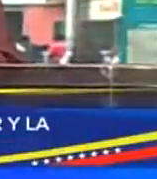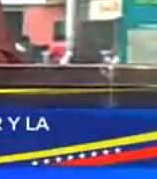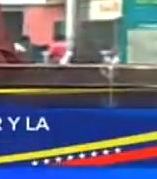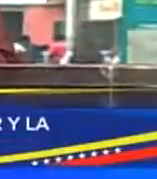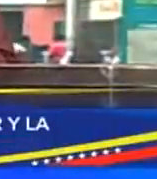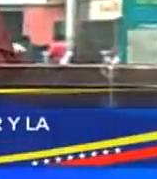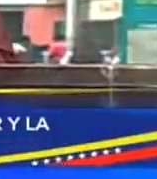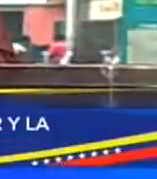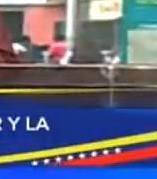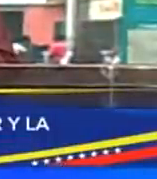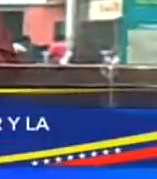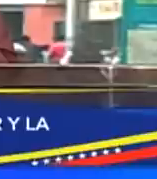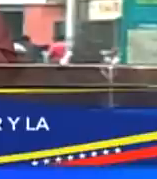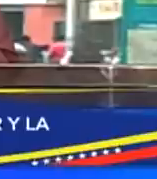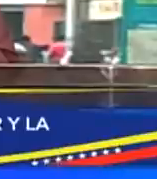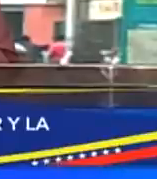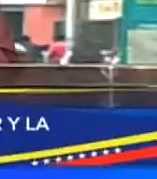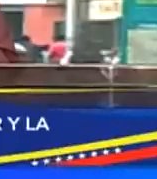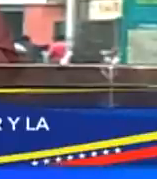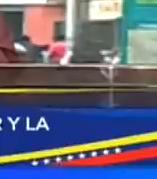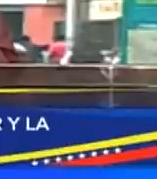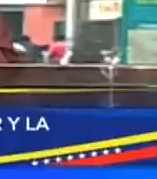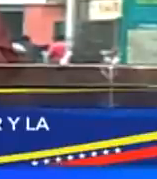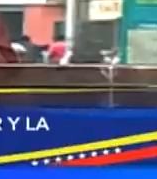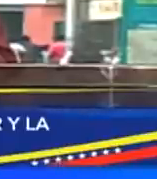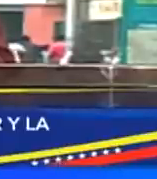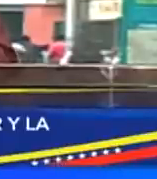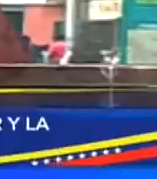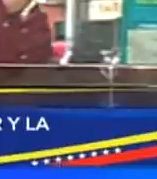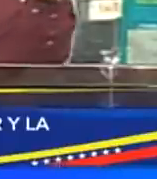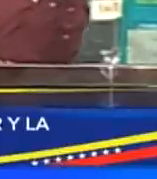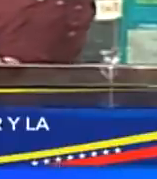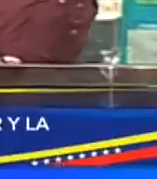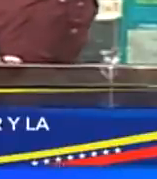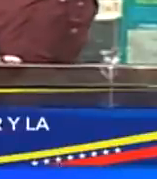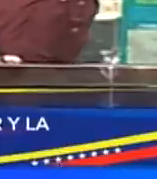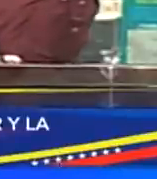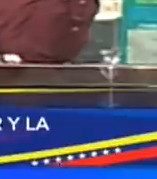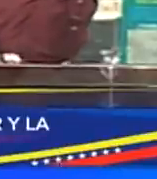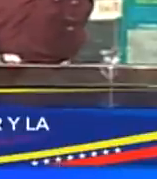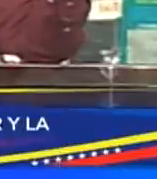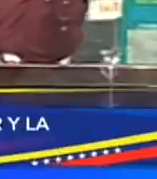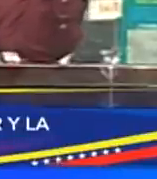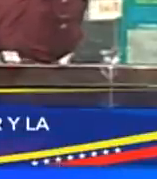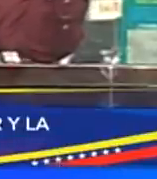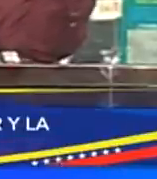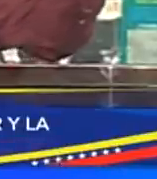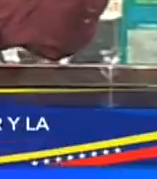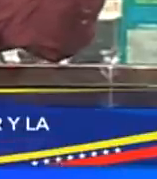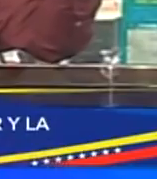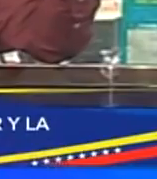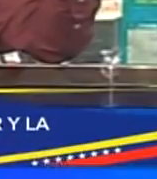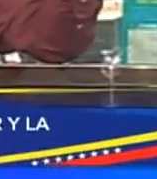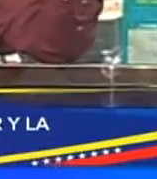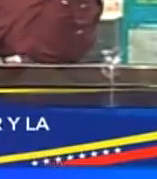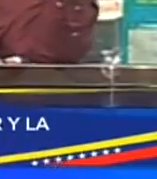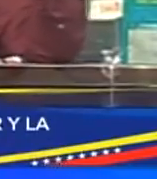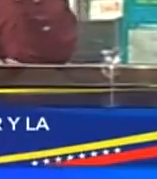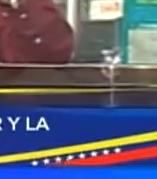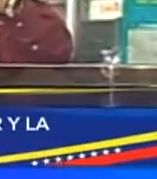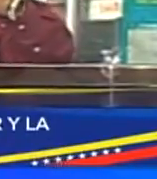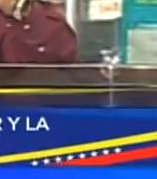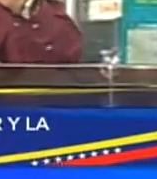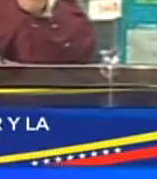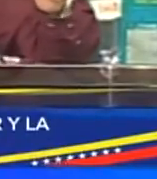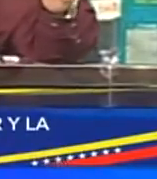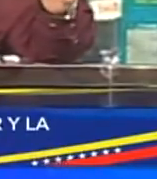Tenía 5 años cuando el 4 de febrero, ahí está su mamá, vino su mamá a acompañarla a su trabajo. La